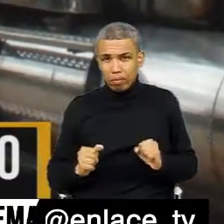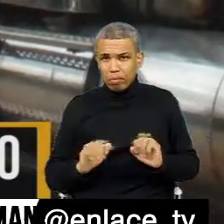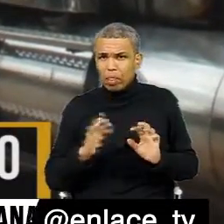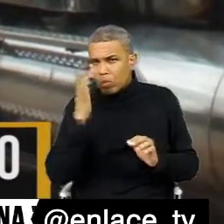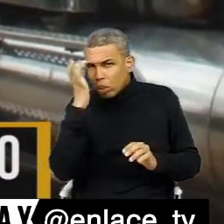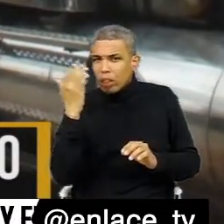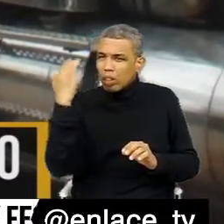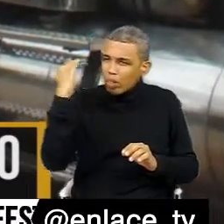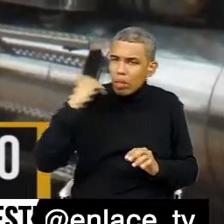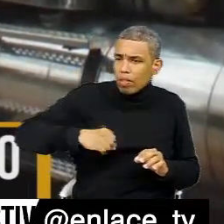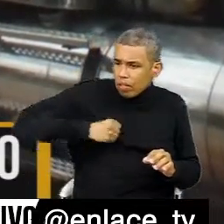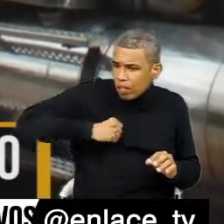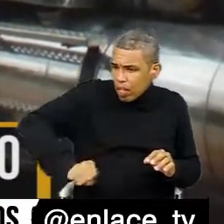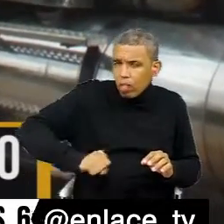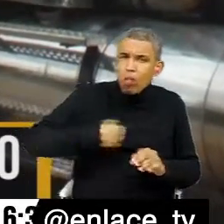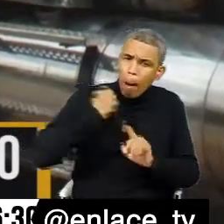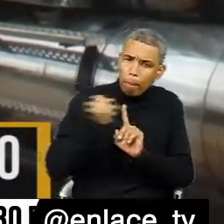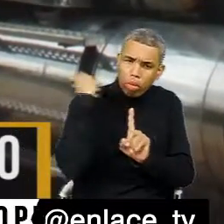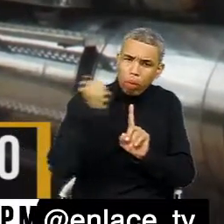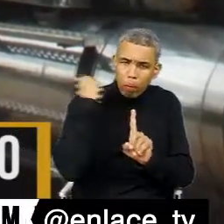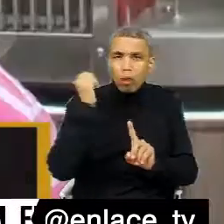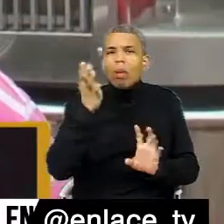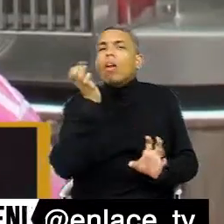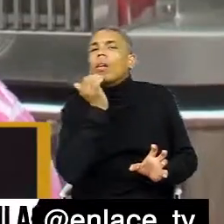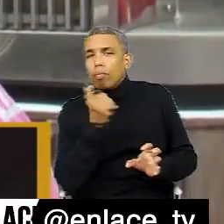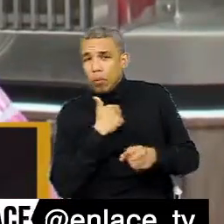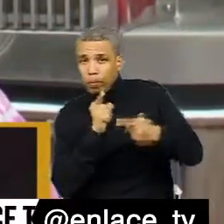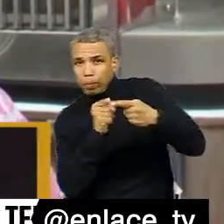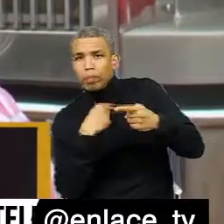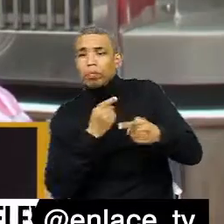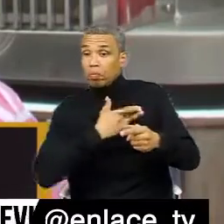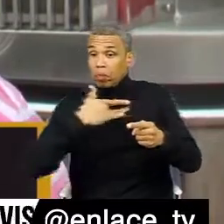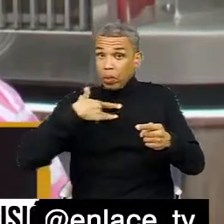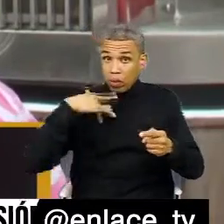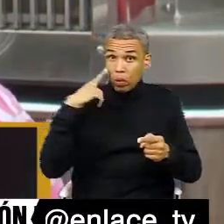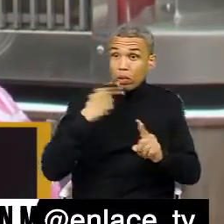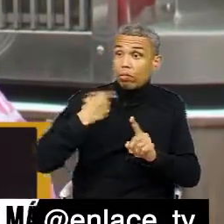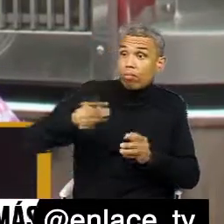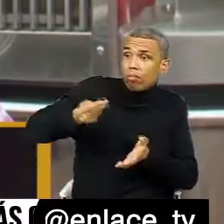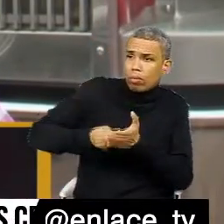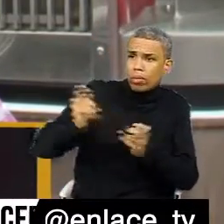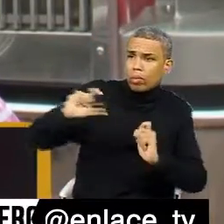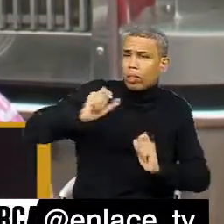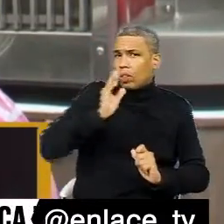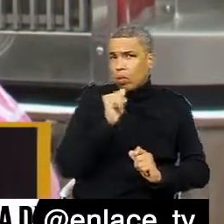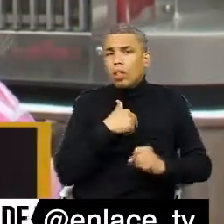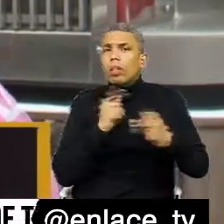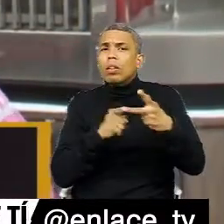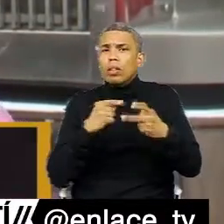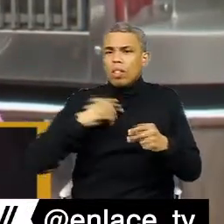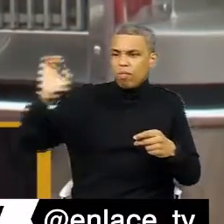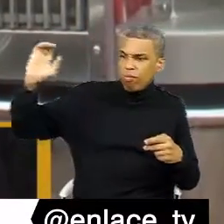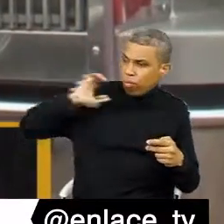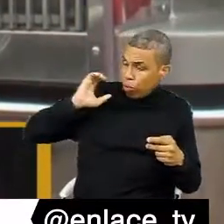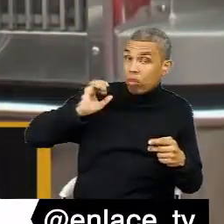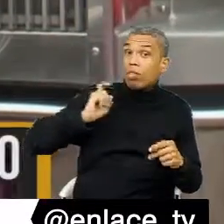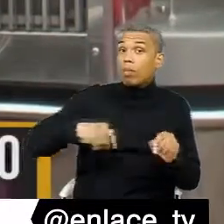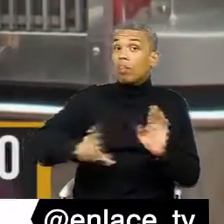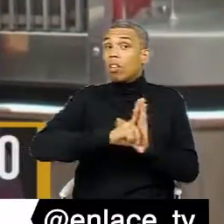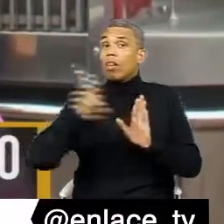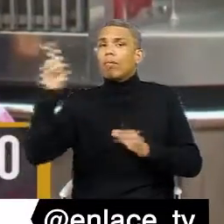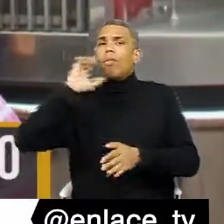vulnerando nuestros derechos, la cancelación de nuestra salud, la cancelación de nuestro salario legal como lo debe ser constituido, debe ser